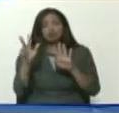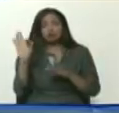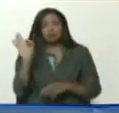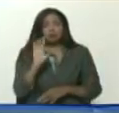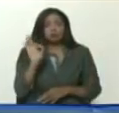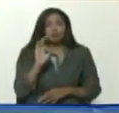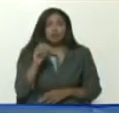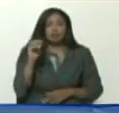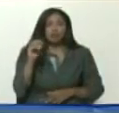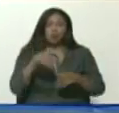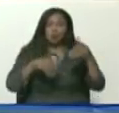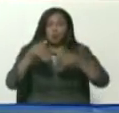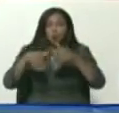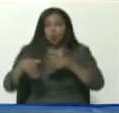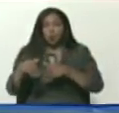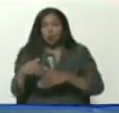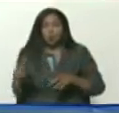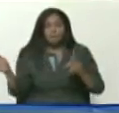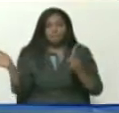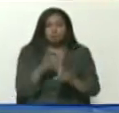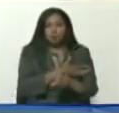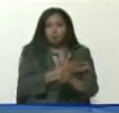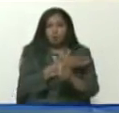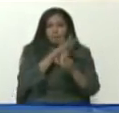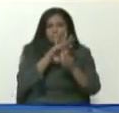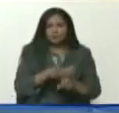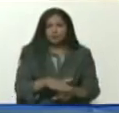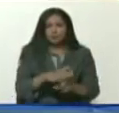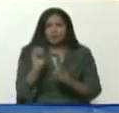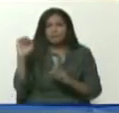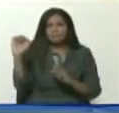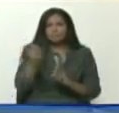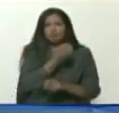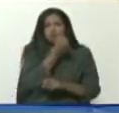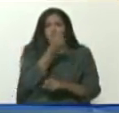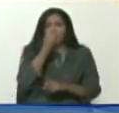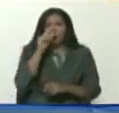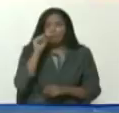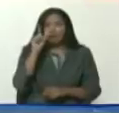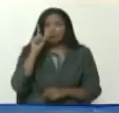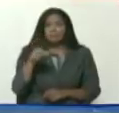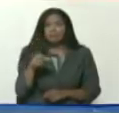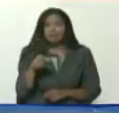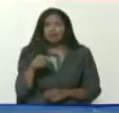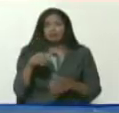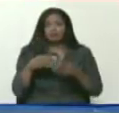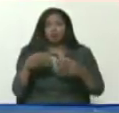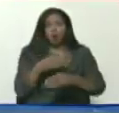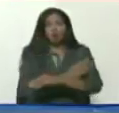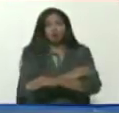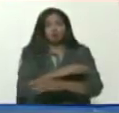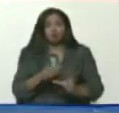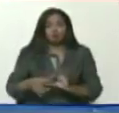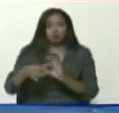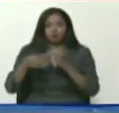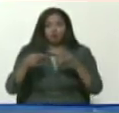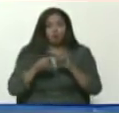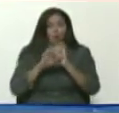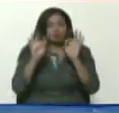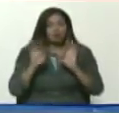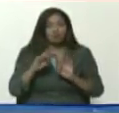68% de los votos. Le dio una pela al candidato de la derecha, toda fascista que estaba unida en